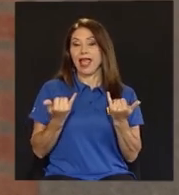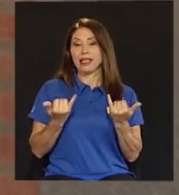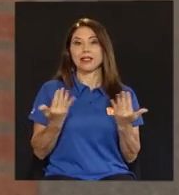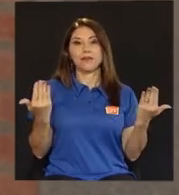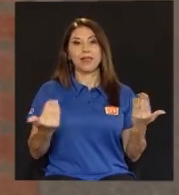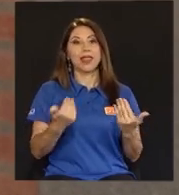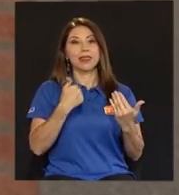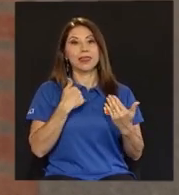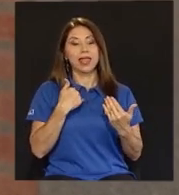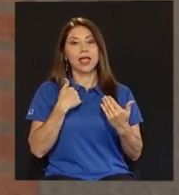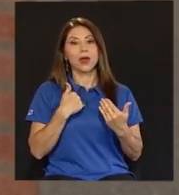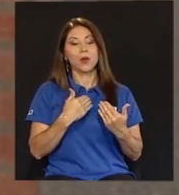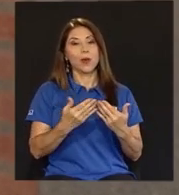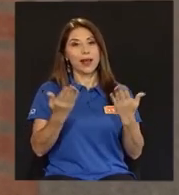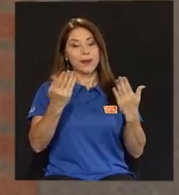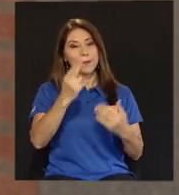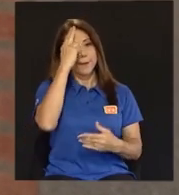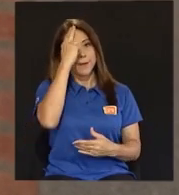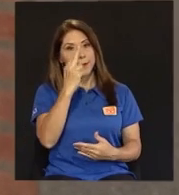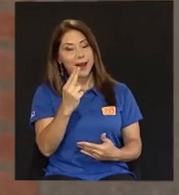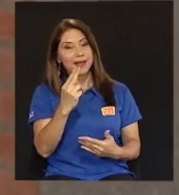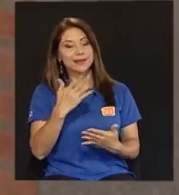tengo el placer de